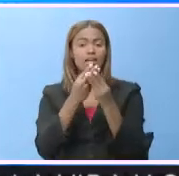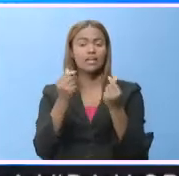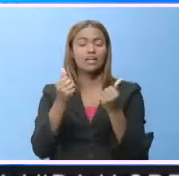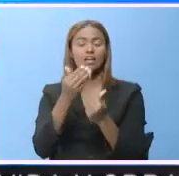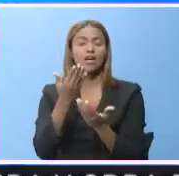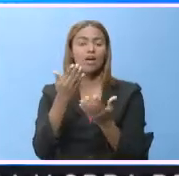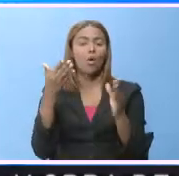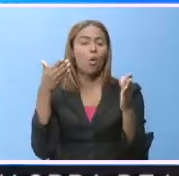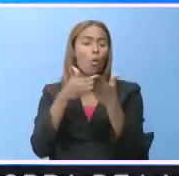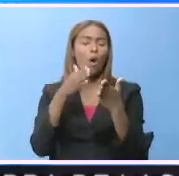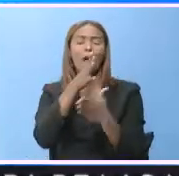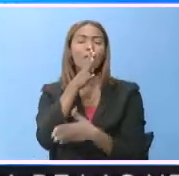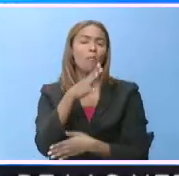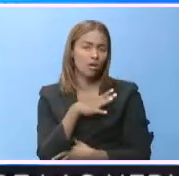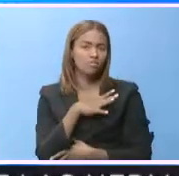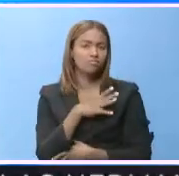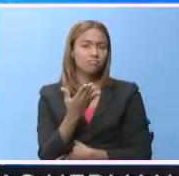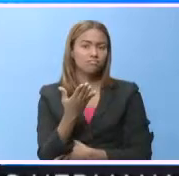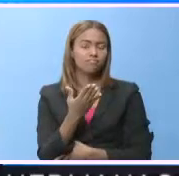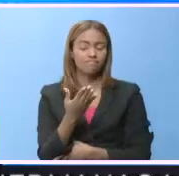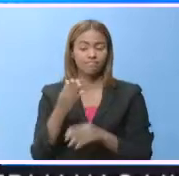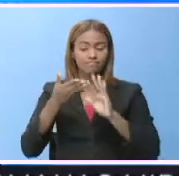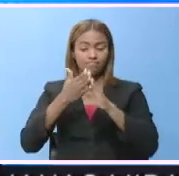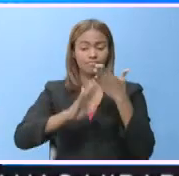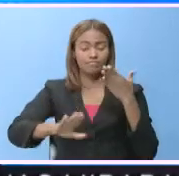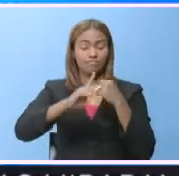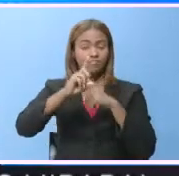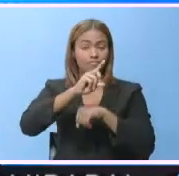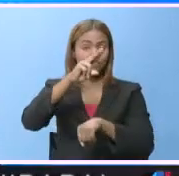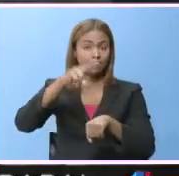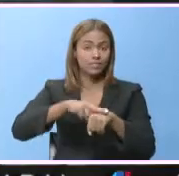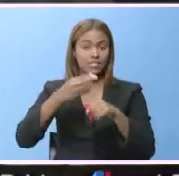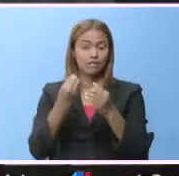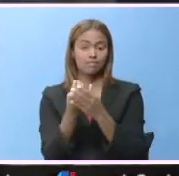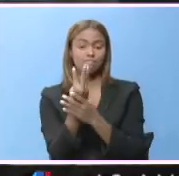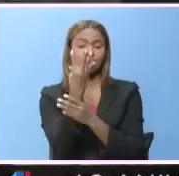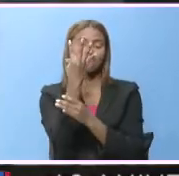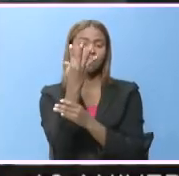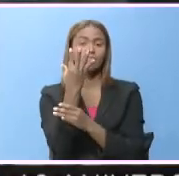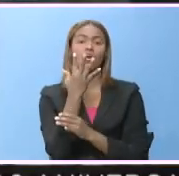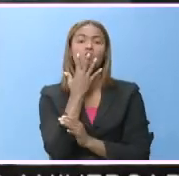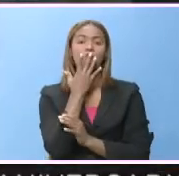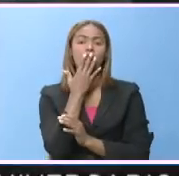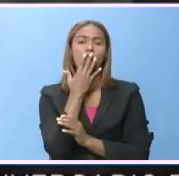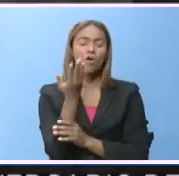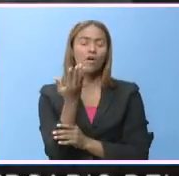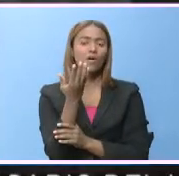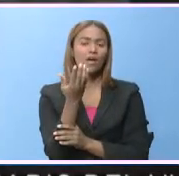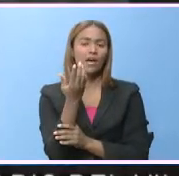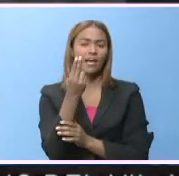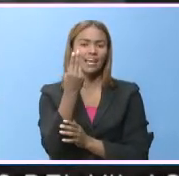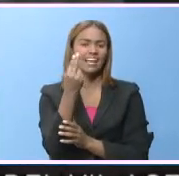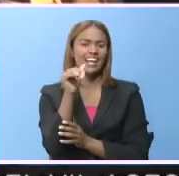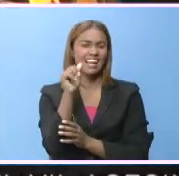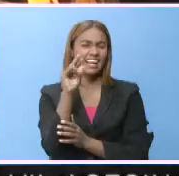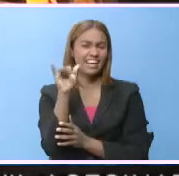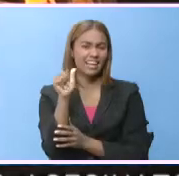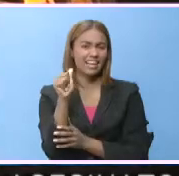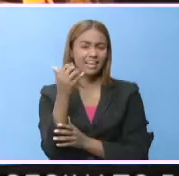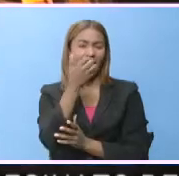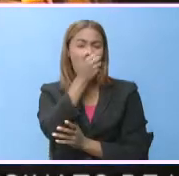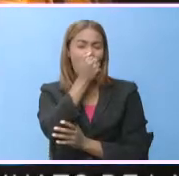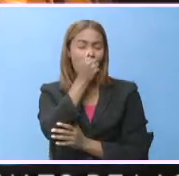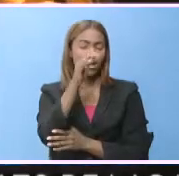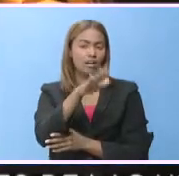de la Violencia contra la Mujer, el Ayuntamiento del Distrito Nacional encendió las luces de color naranja en el Palacio Consistorial de Santo Domingo. Todo